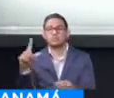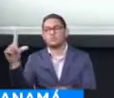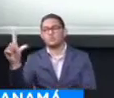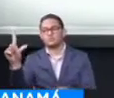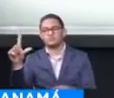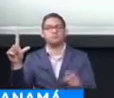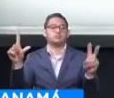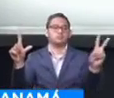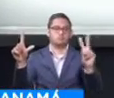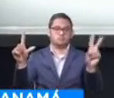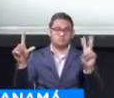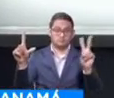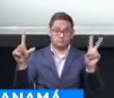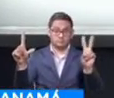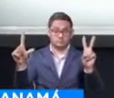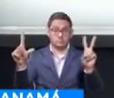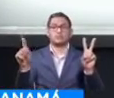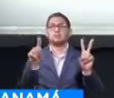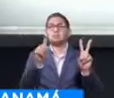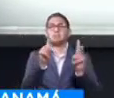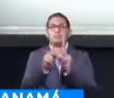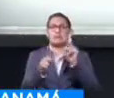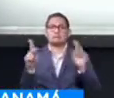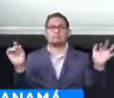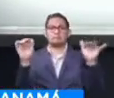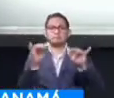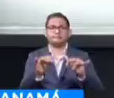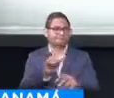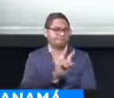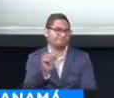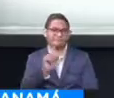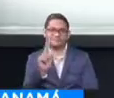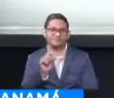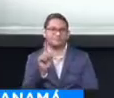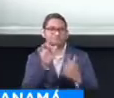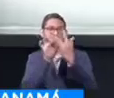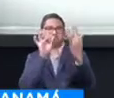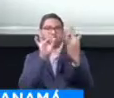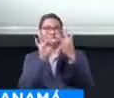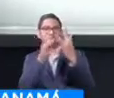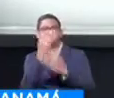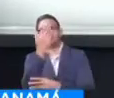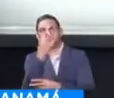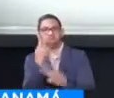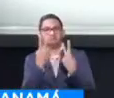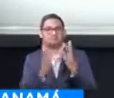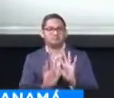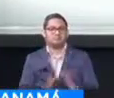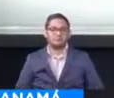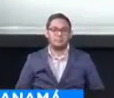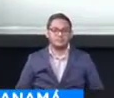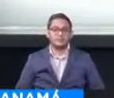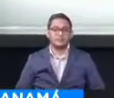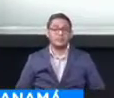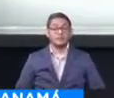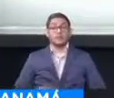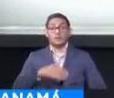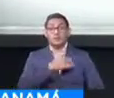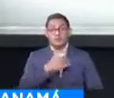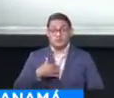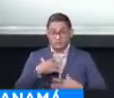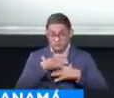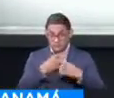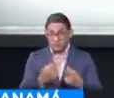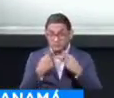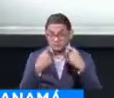a viernes a puertas cerradas y de manera virtual el ministerio de salud